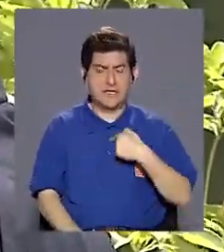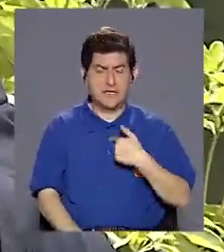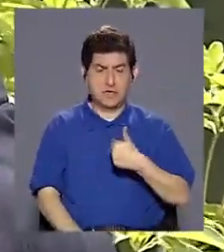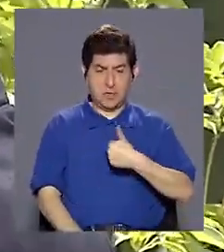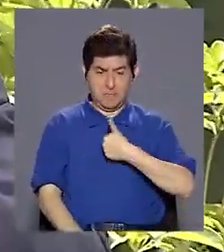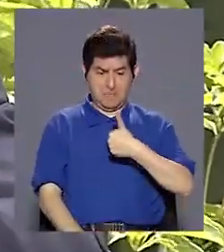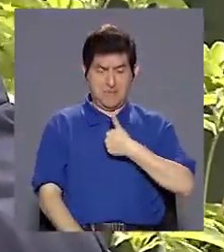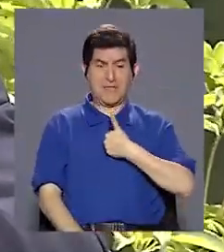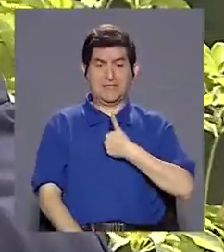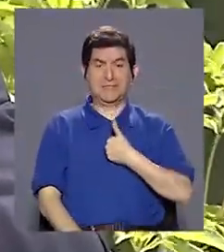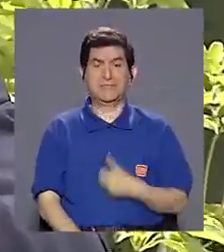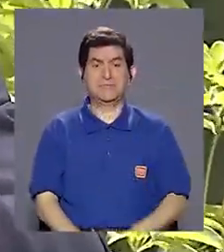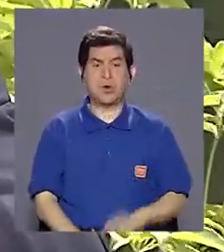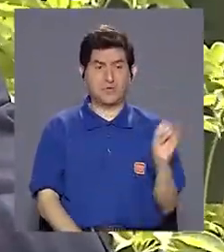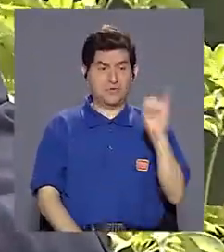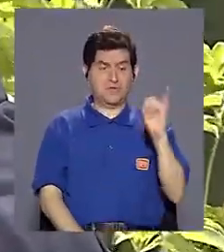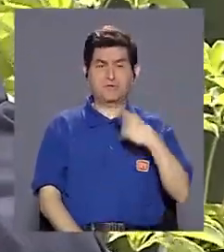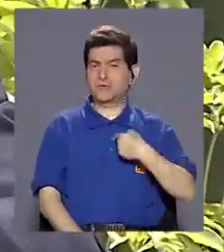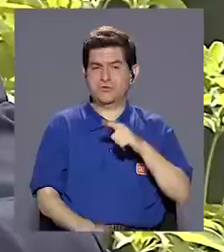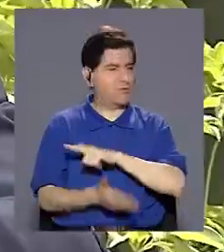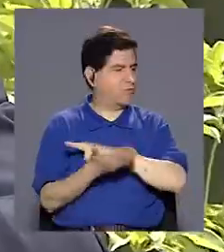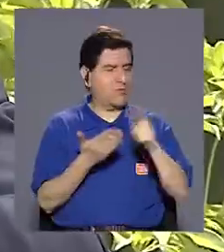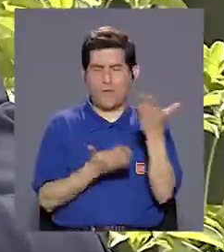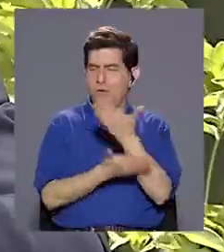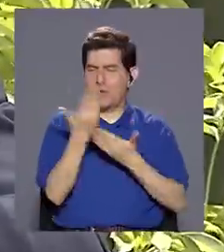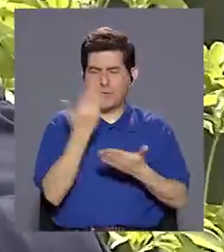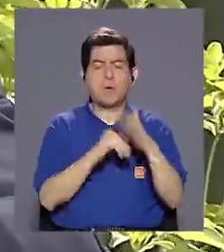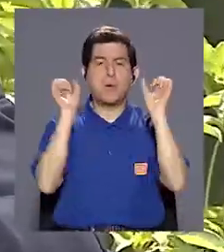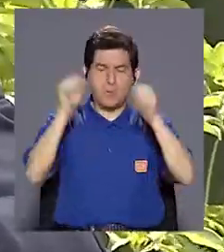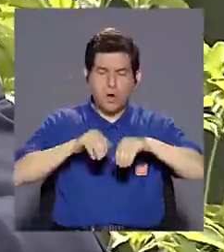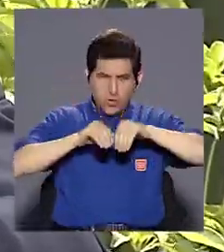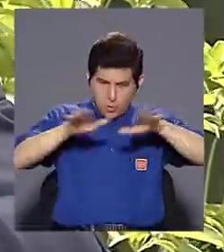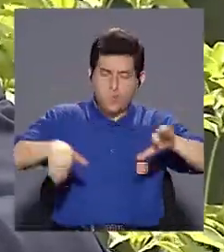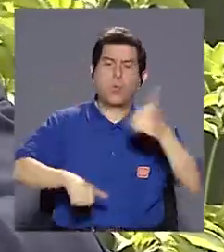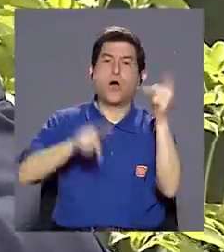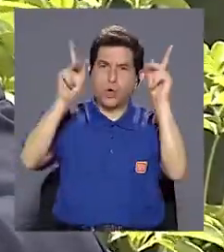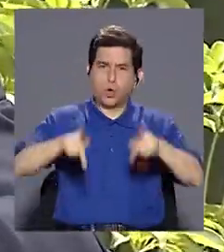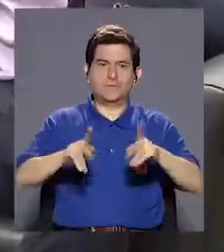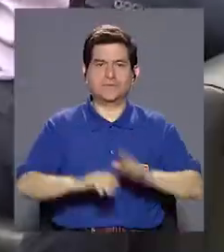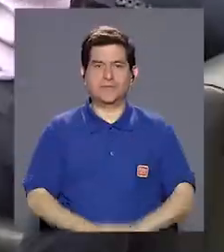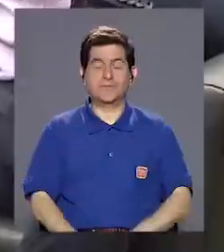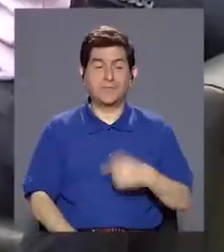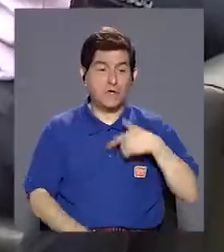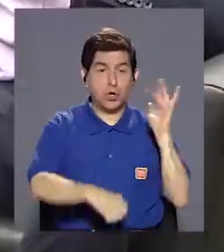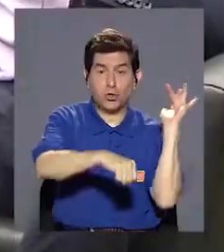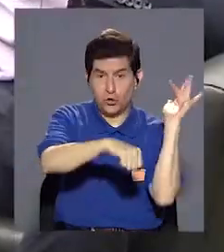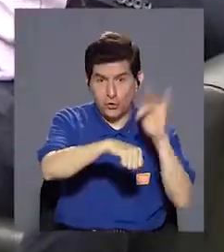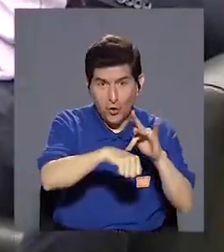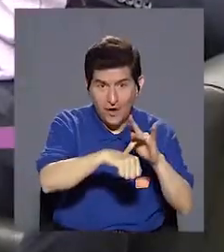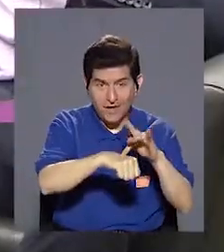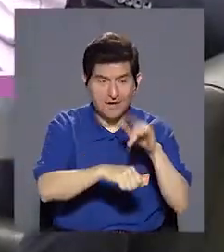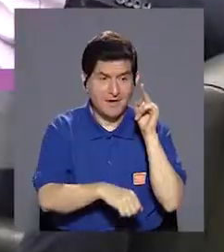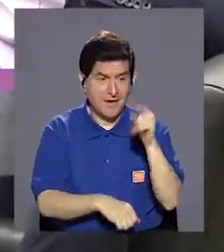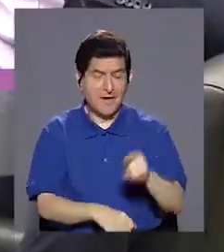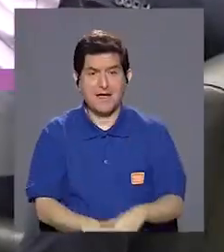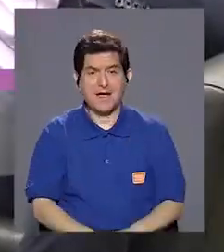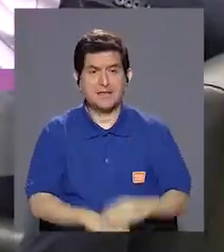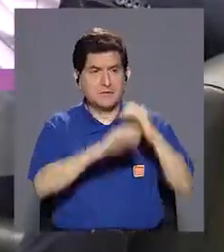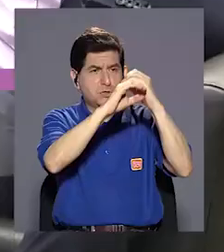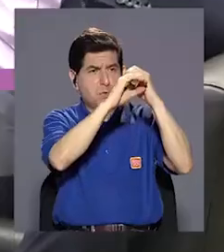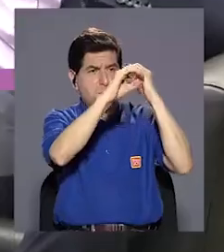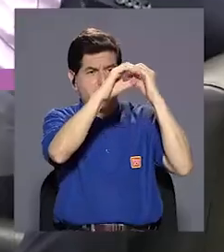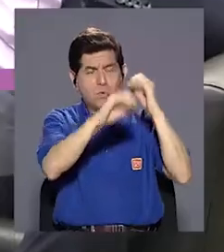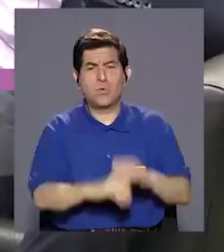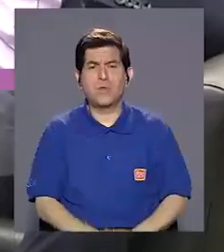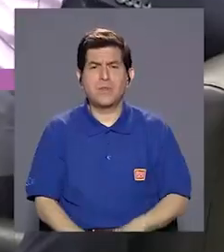me infecto yo mismo, ¿verdad? Porque no me lavé bien las manos, también yo puedo transmitírselo a otra persona. Porque si yo toqué ese pasamanos